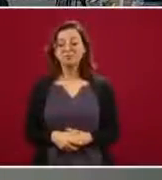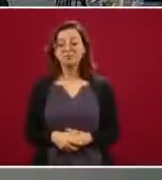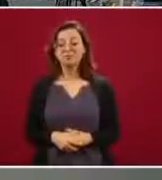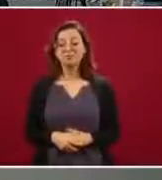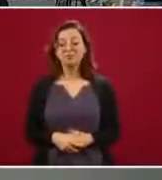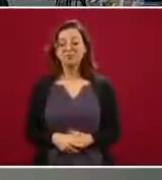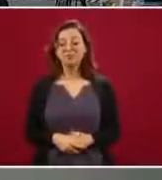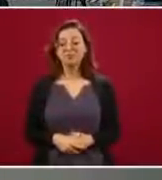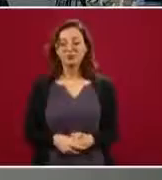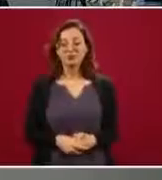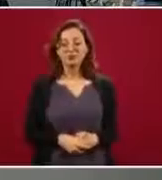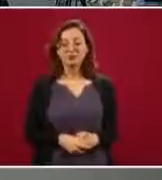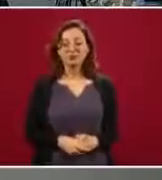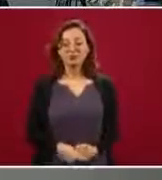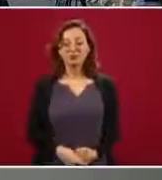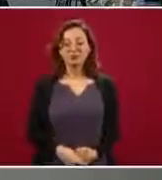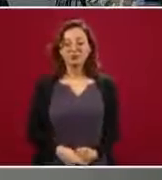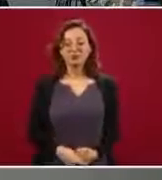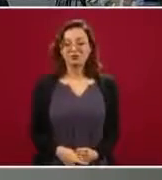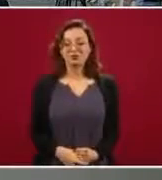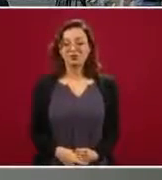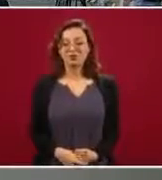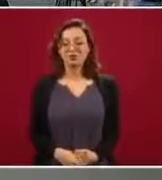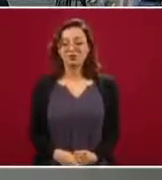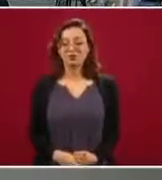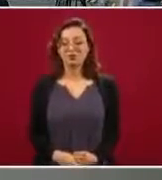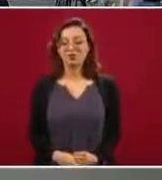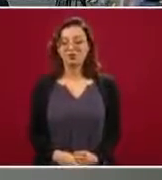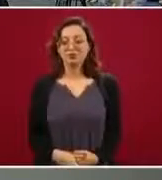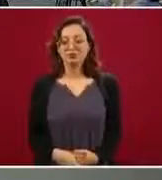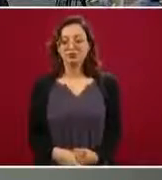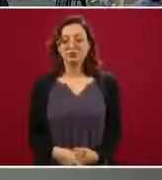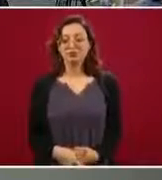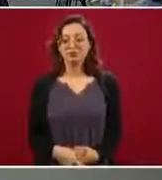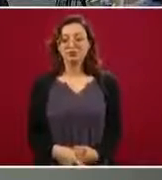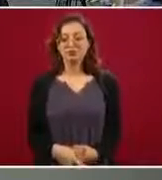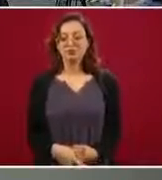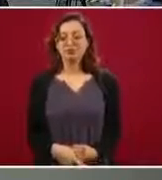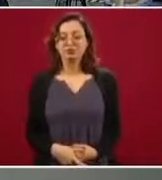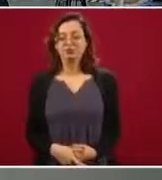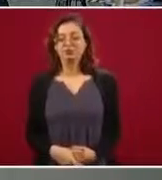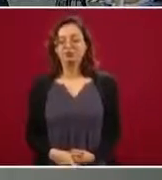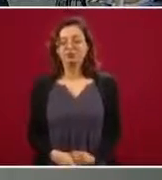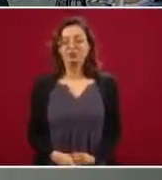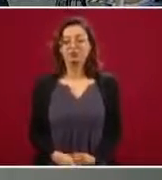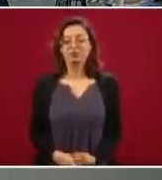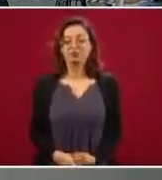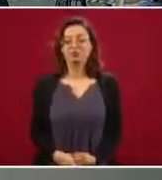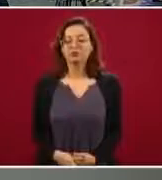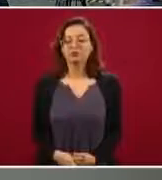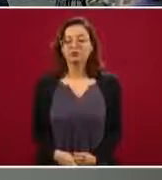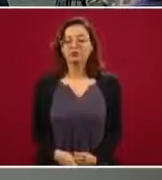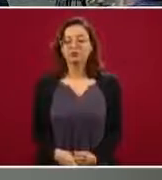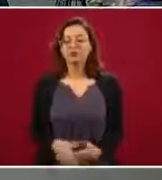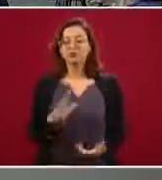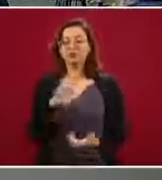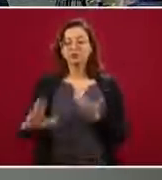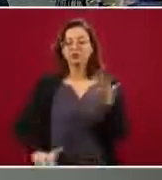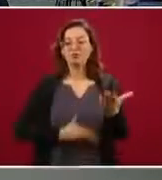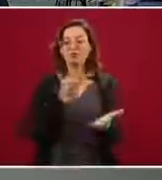Nada más pregunto, ¿qué medidas está llevando? Sí, lo que plantea el doctor, lo comentó hoy en la